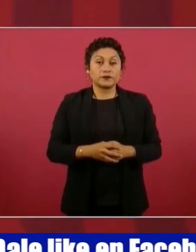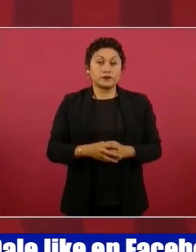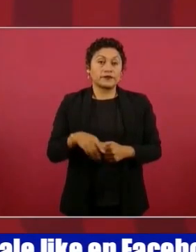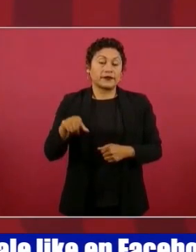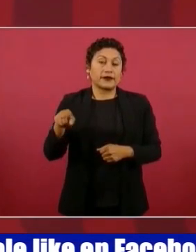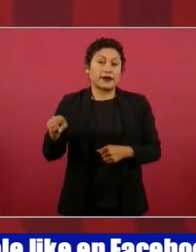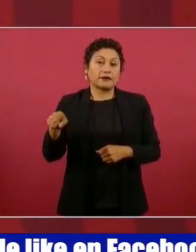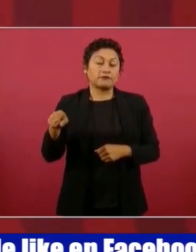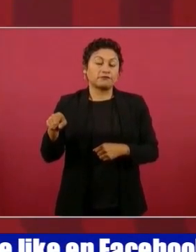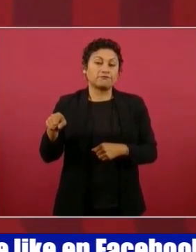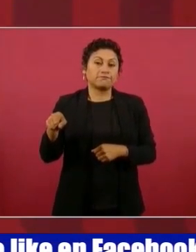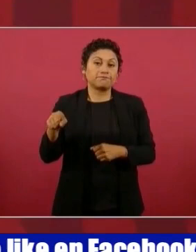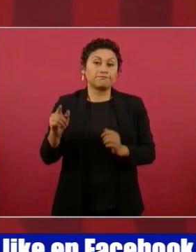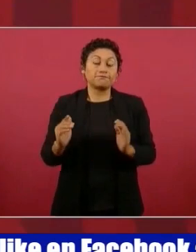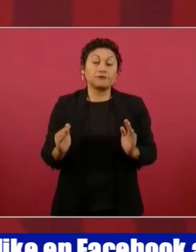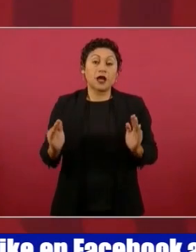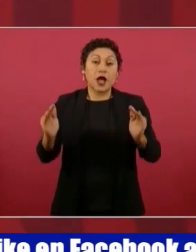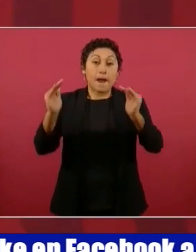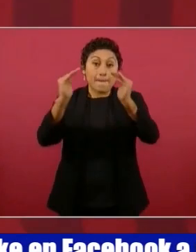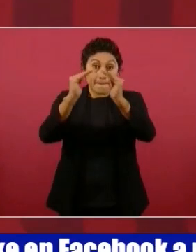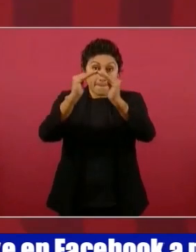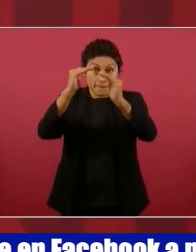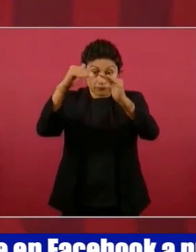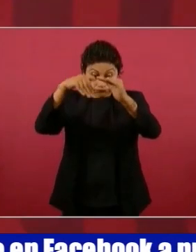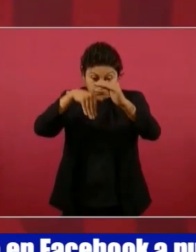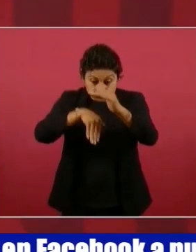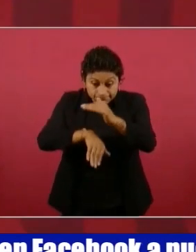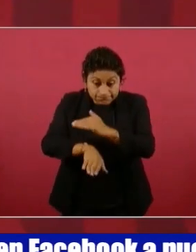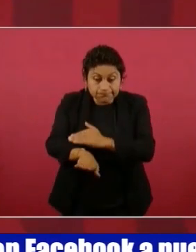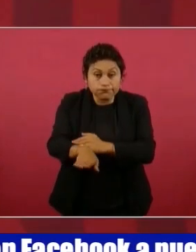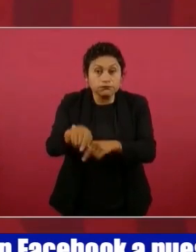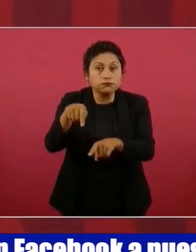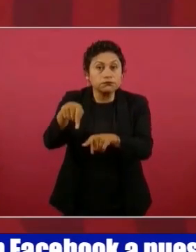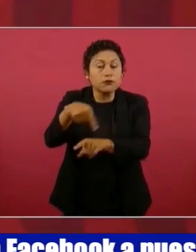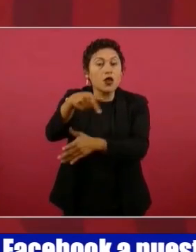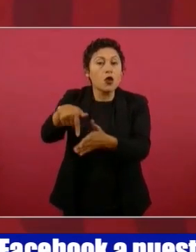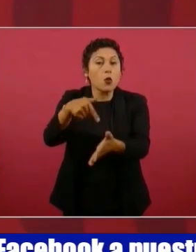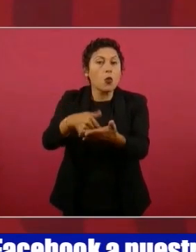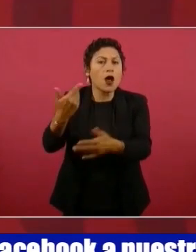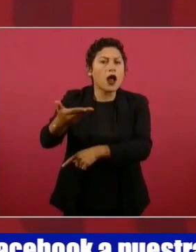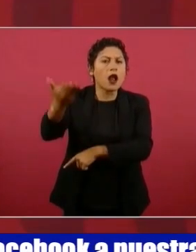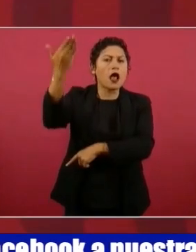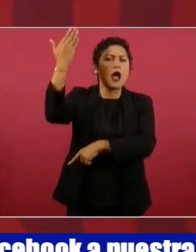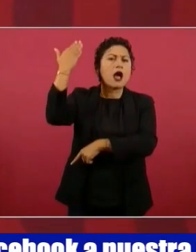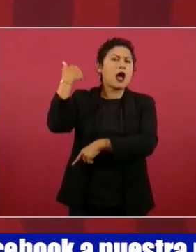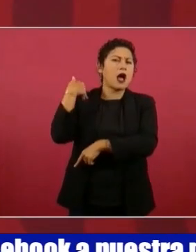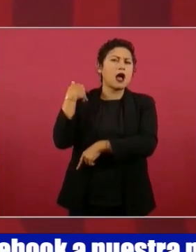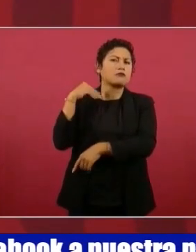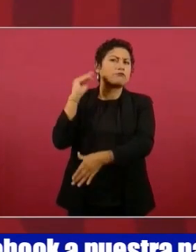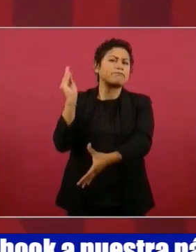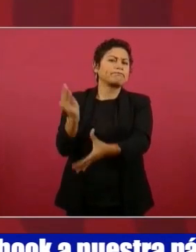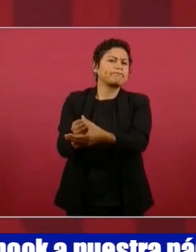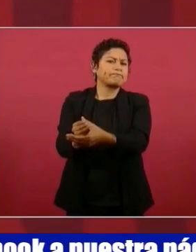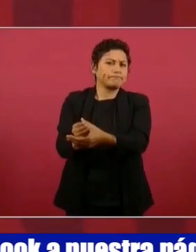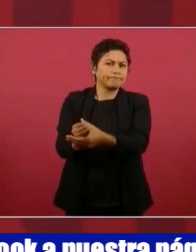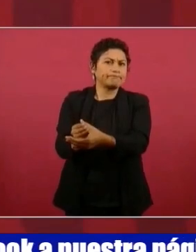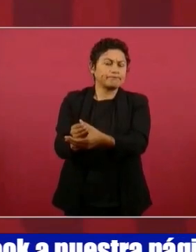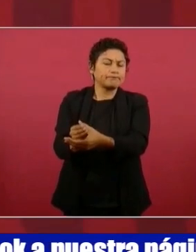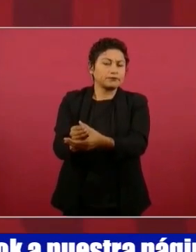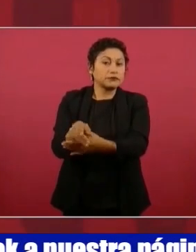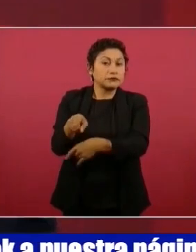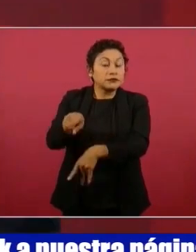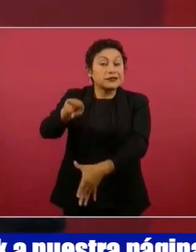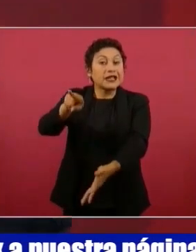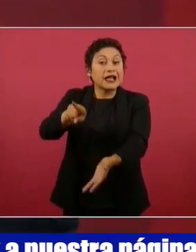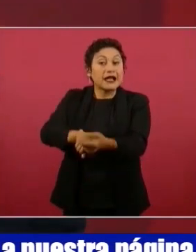abandonada desde hace algún tiempo se desprendió una pared